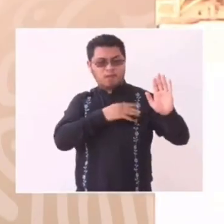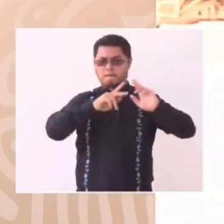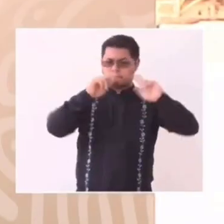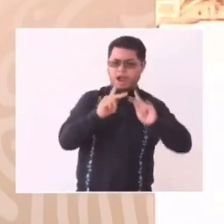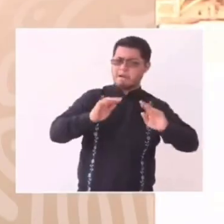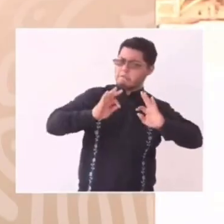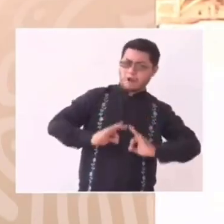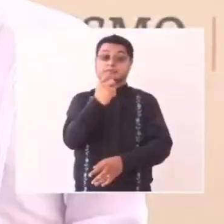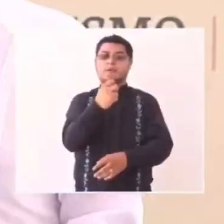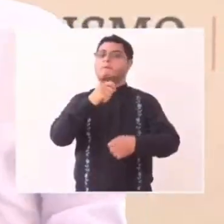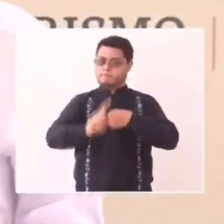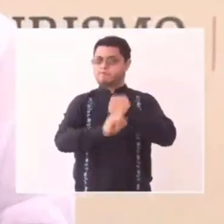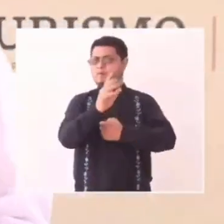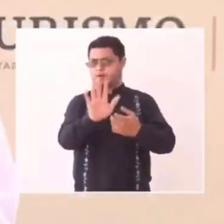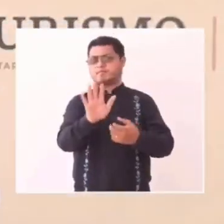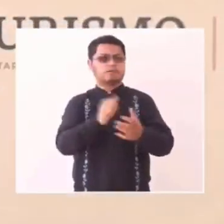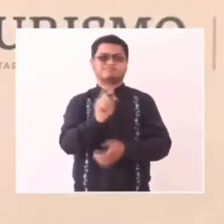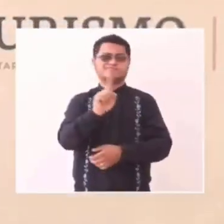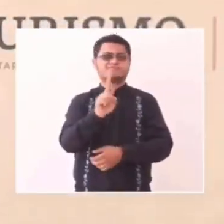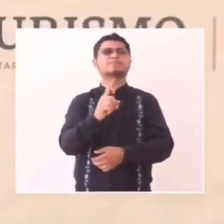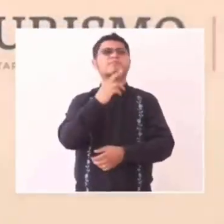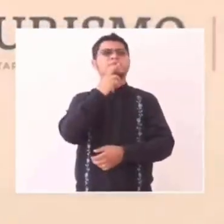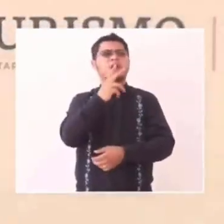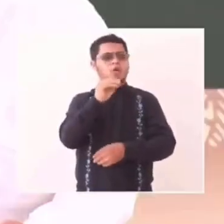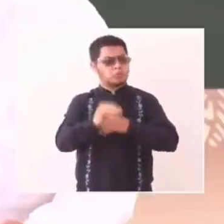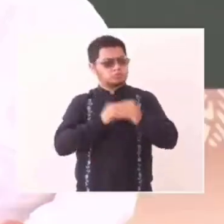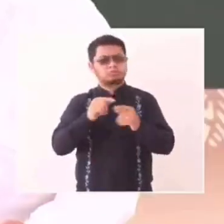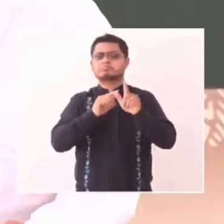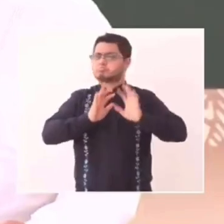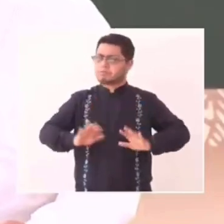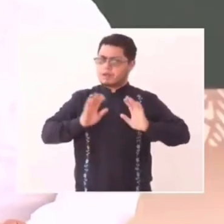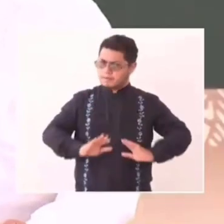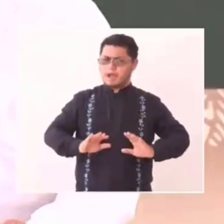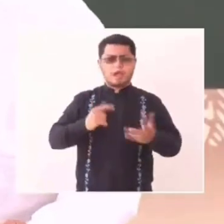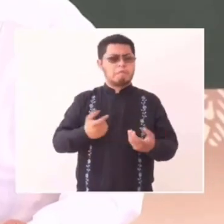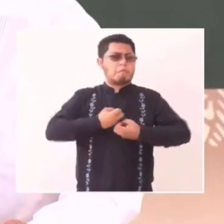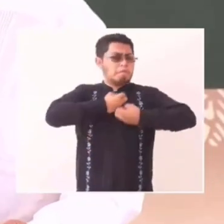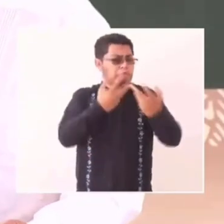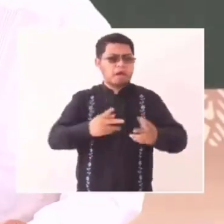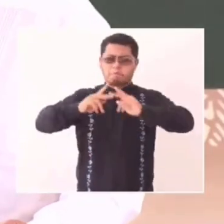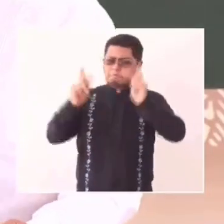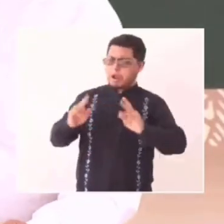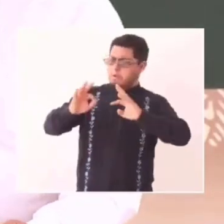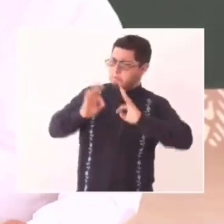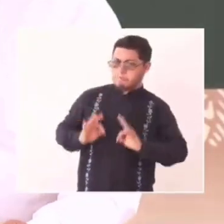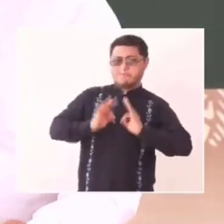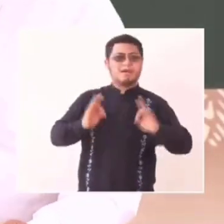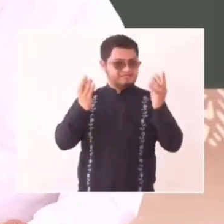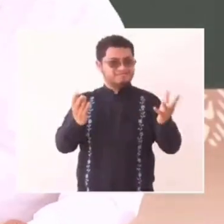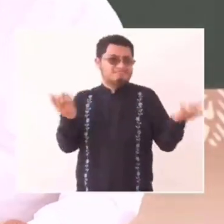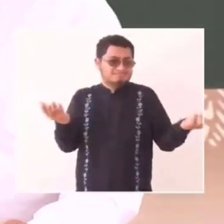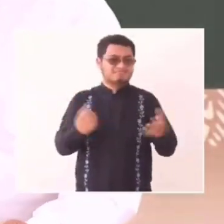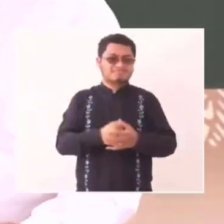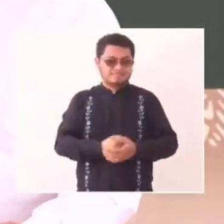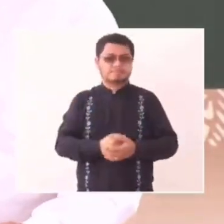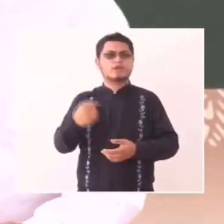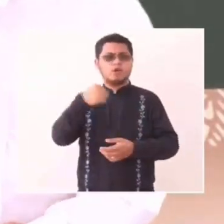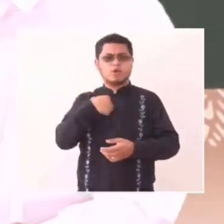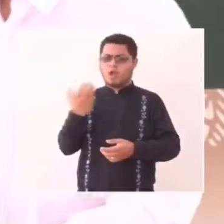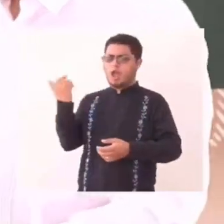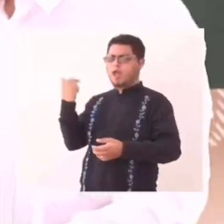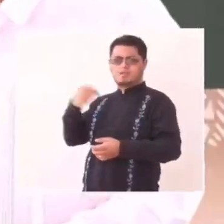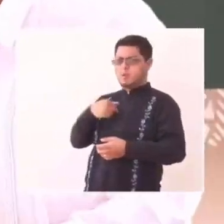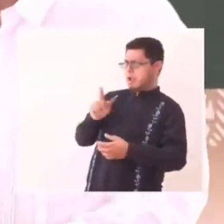tranquilidad, sin represión. Tenemos que seguir así, manifestándonos de manera pacífica. Yo fui